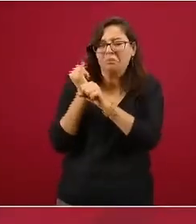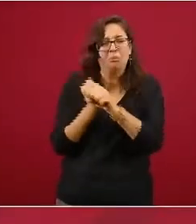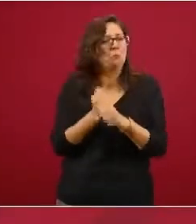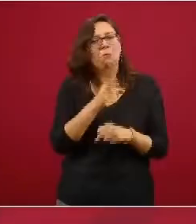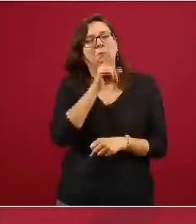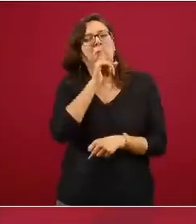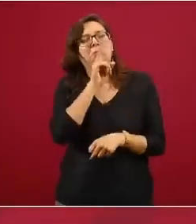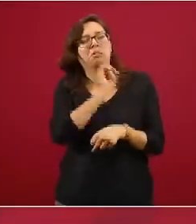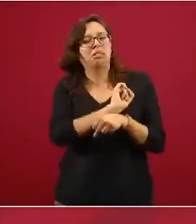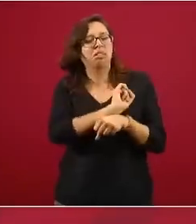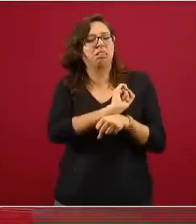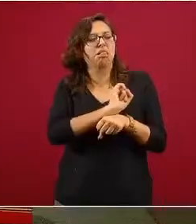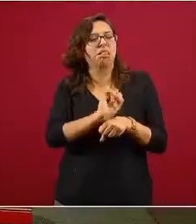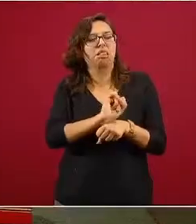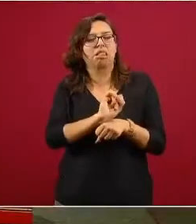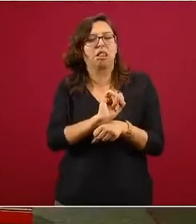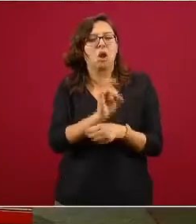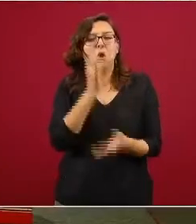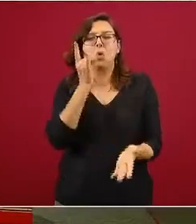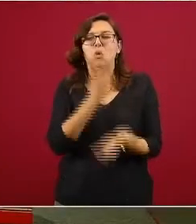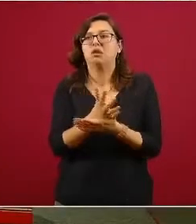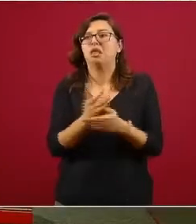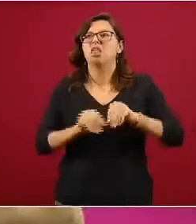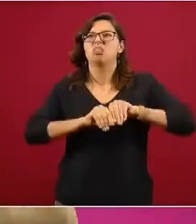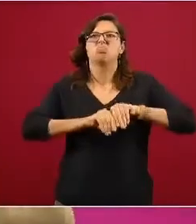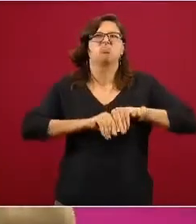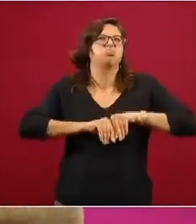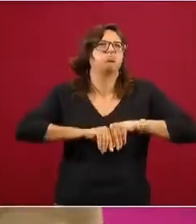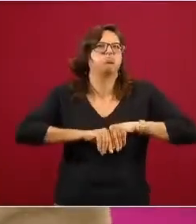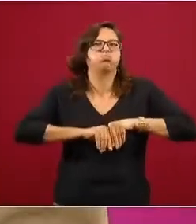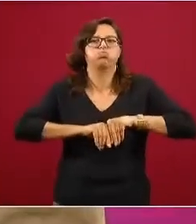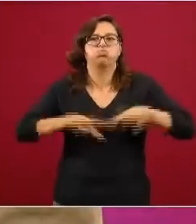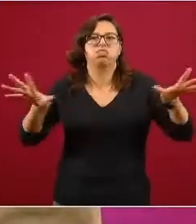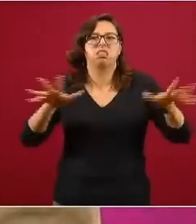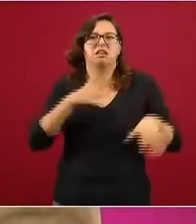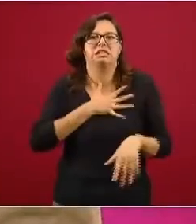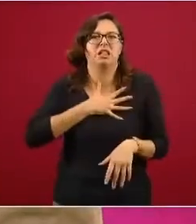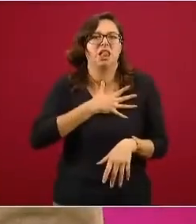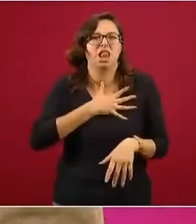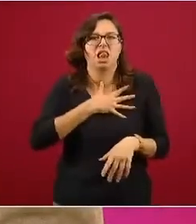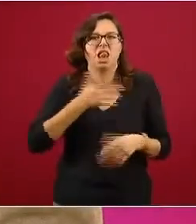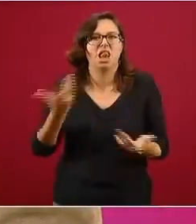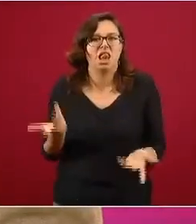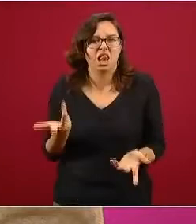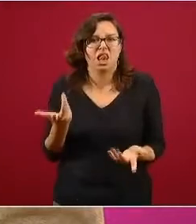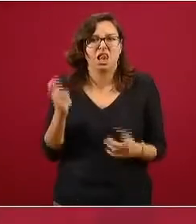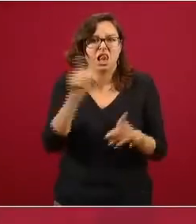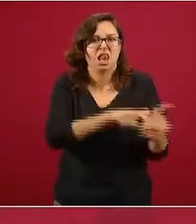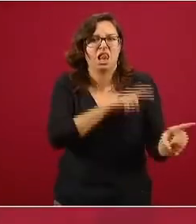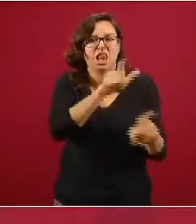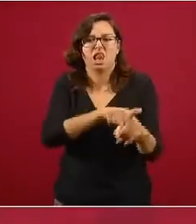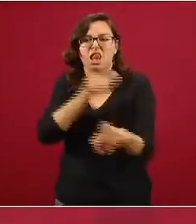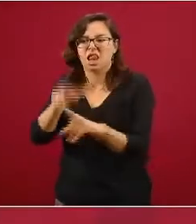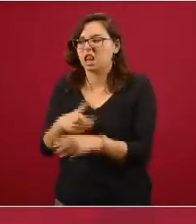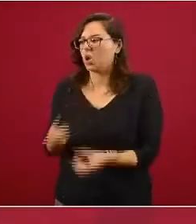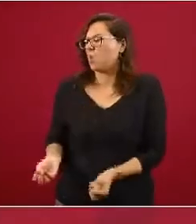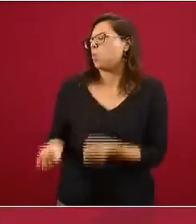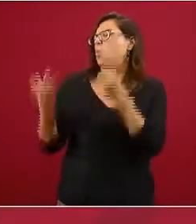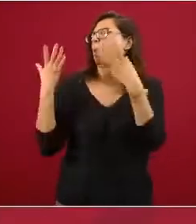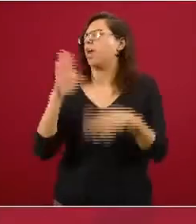sea más el fenómeno efectista de una primera plana con el número, o